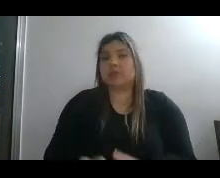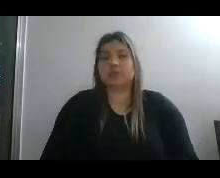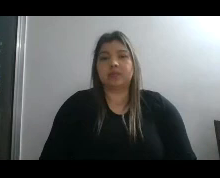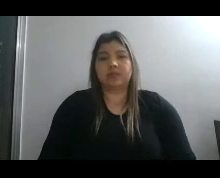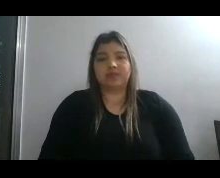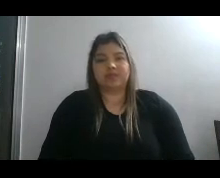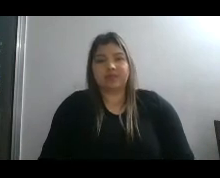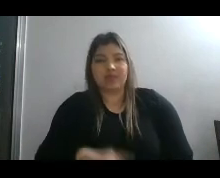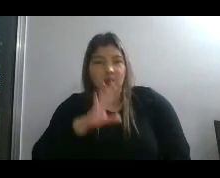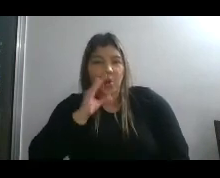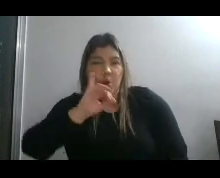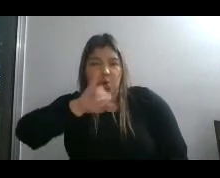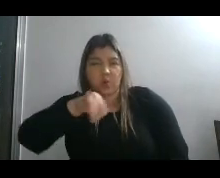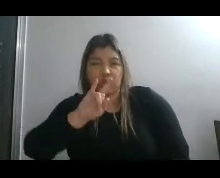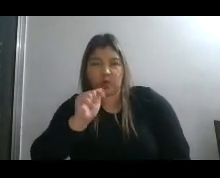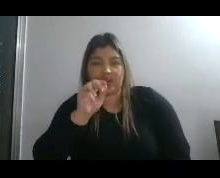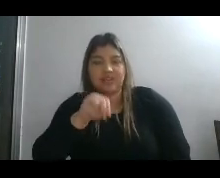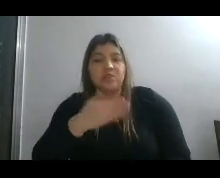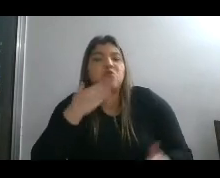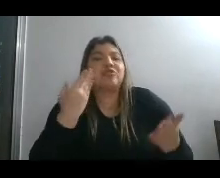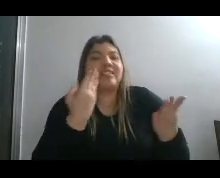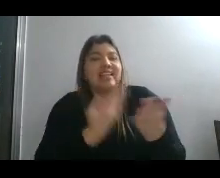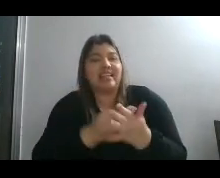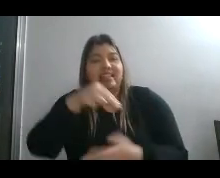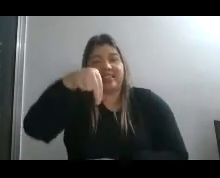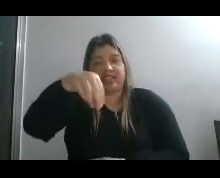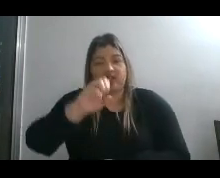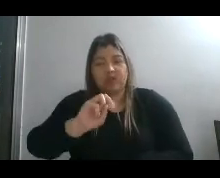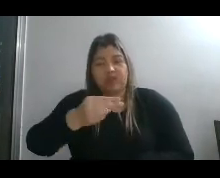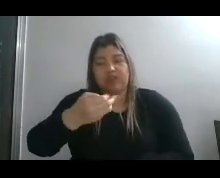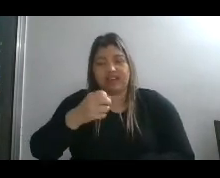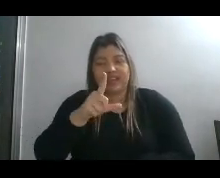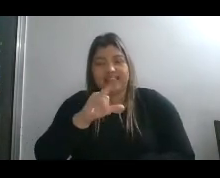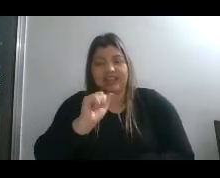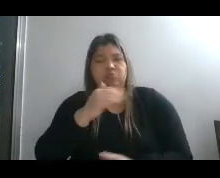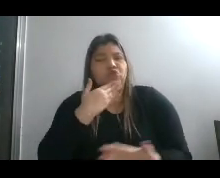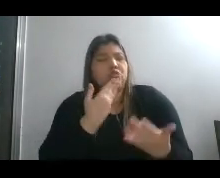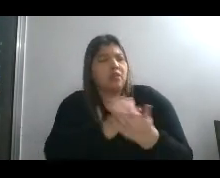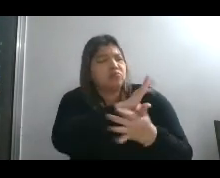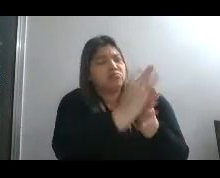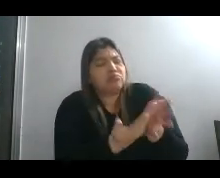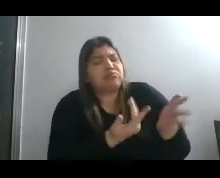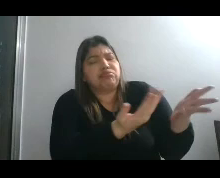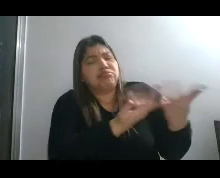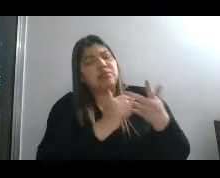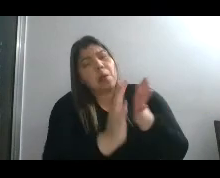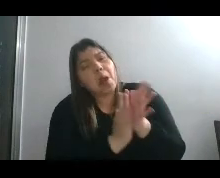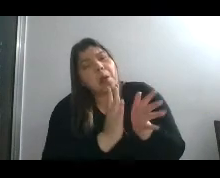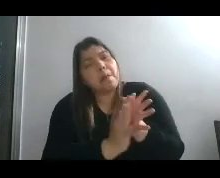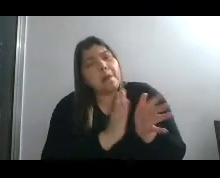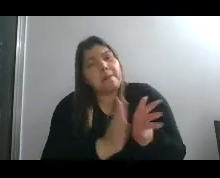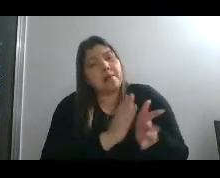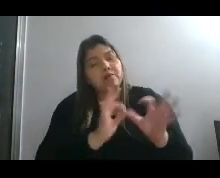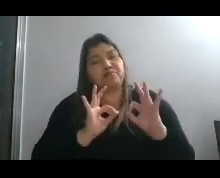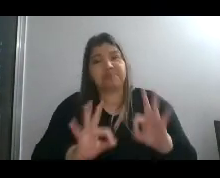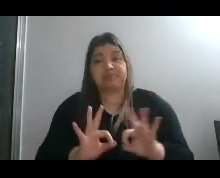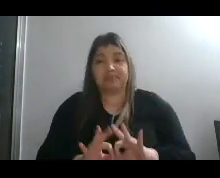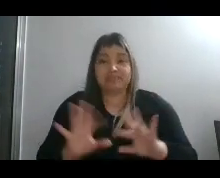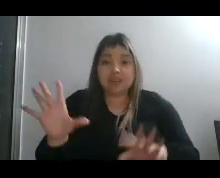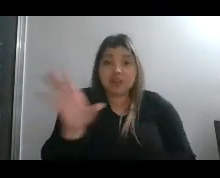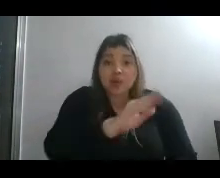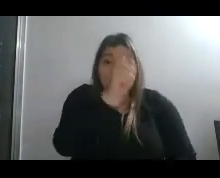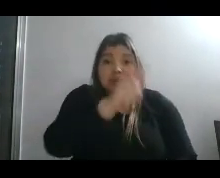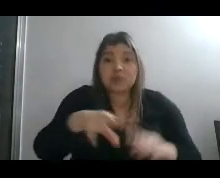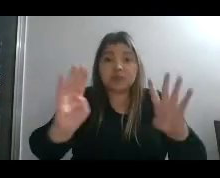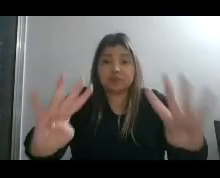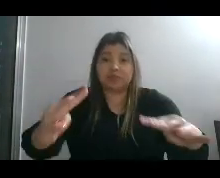Muchas gracias, Noelia, por el conocimiento tan valioso que nos has aportado el día de hoy. A todas las personas que en estos momentos están conectadas,